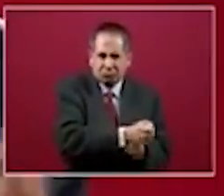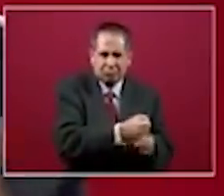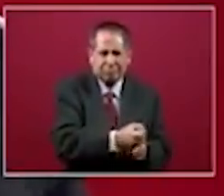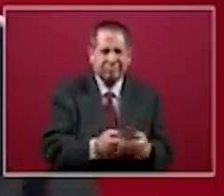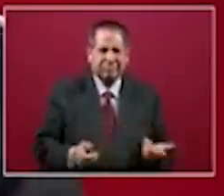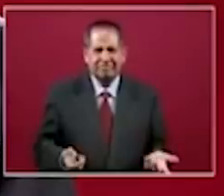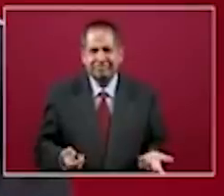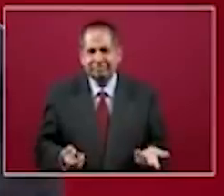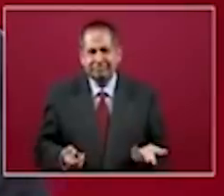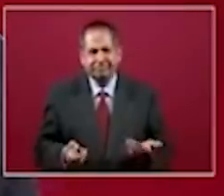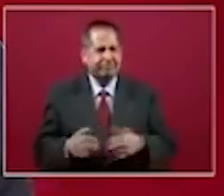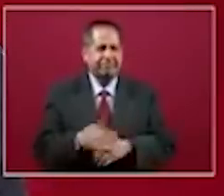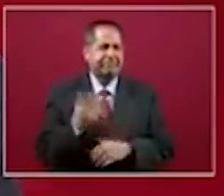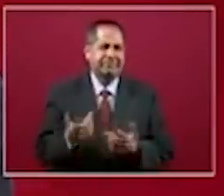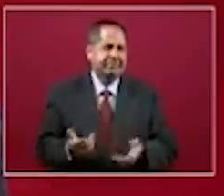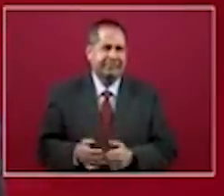porque